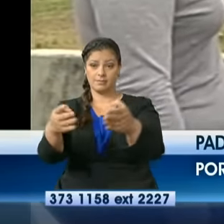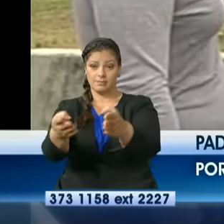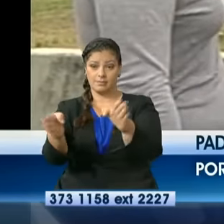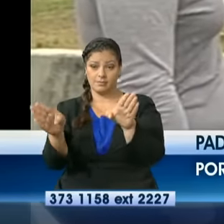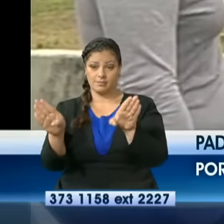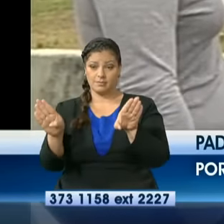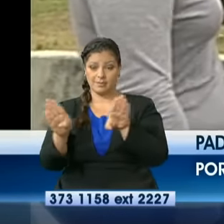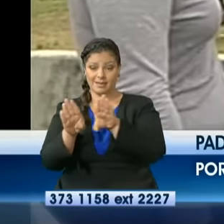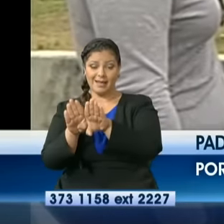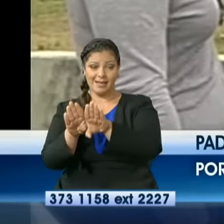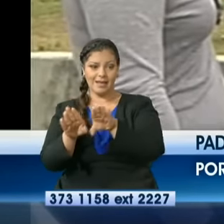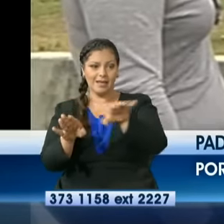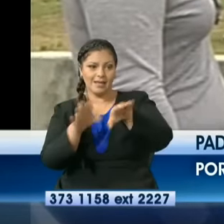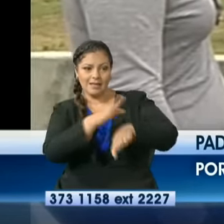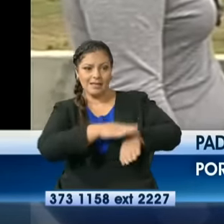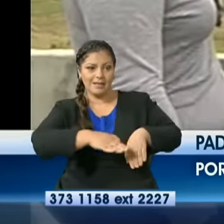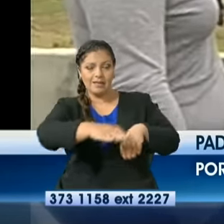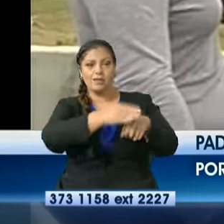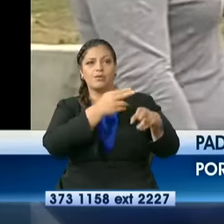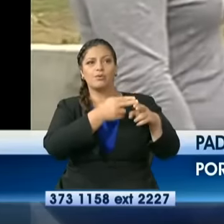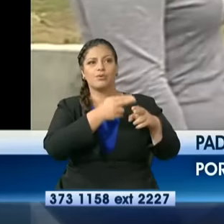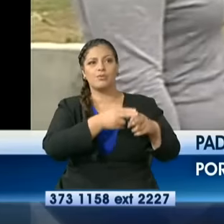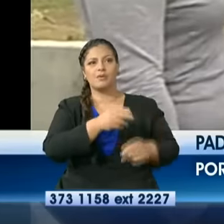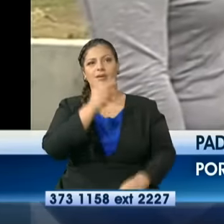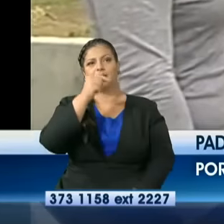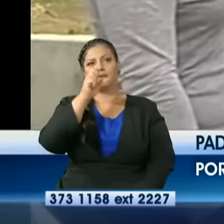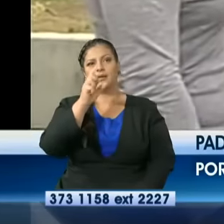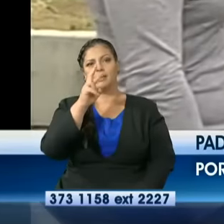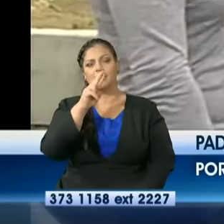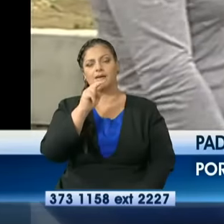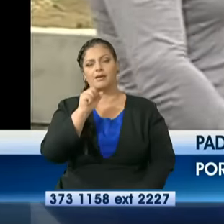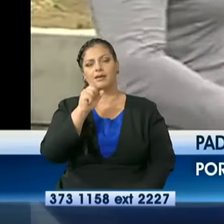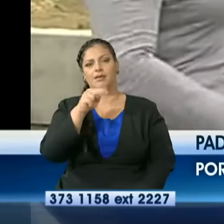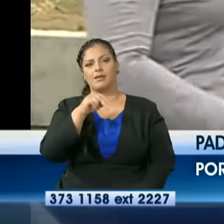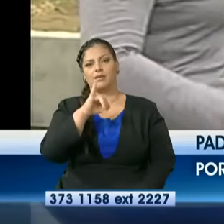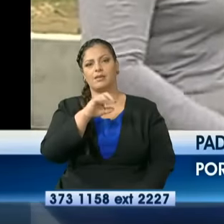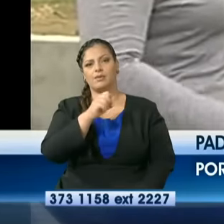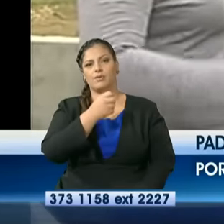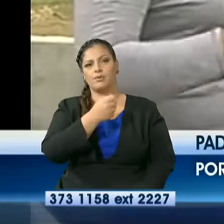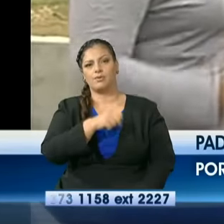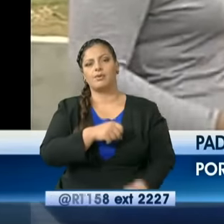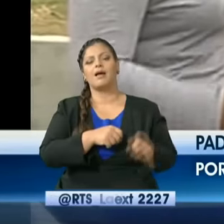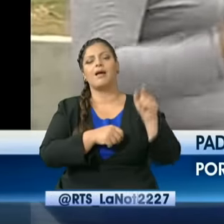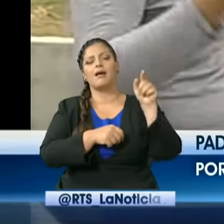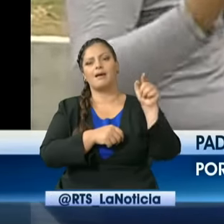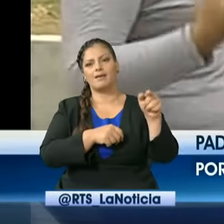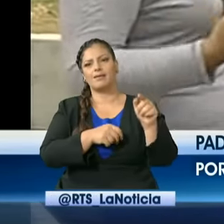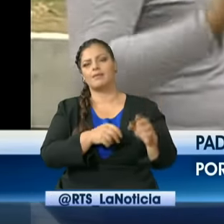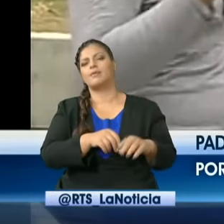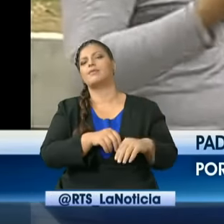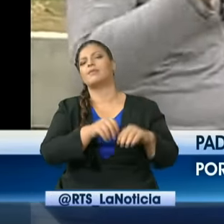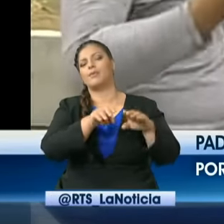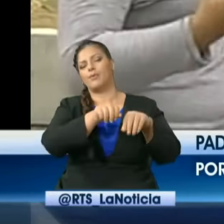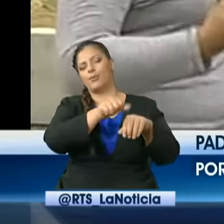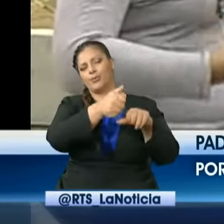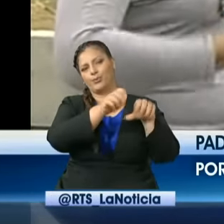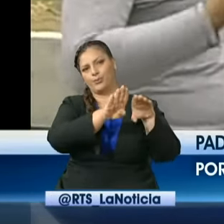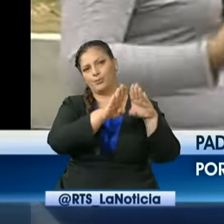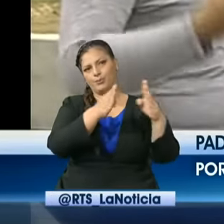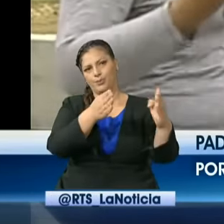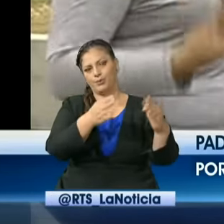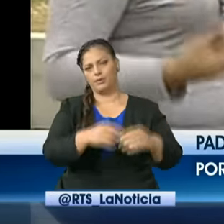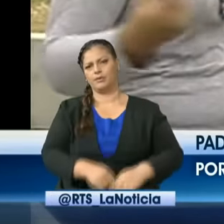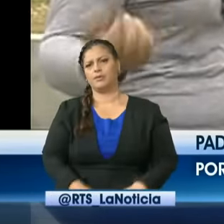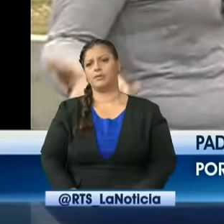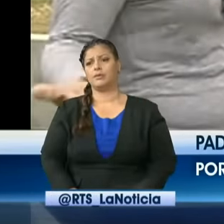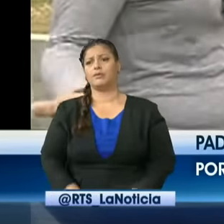el monasterio. Por ahí queda. Nosotros ya fuimos, el canal también fue, hizo unas tomas, pero todo eso necesita, ¿qué? Necesita recursos. Y es